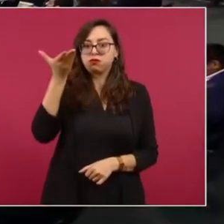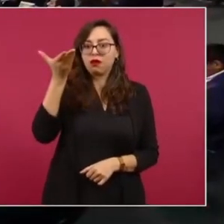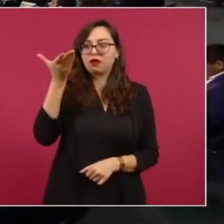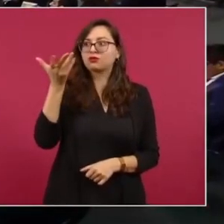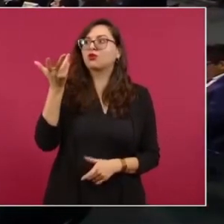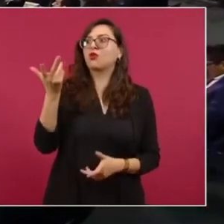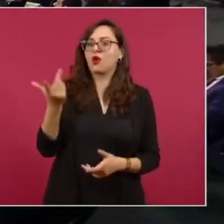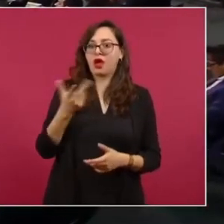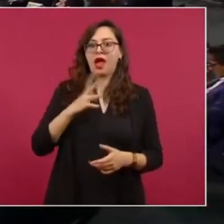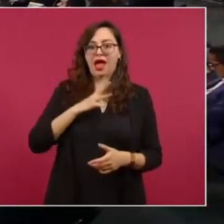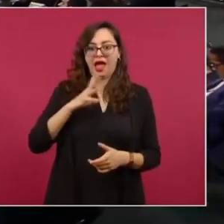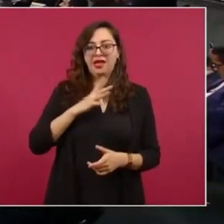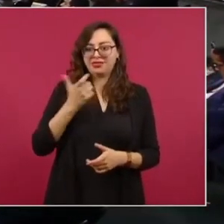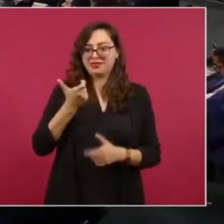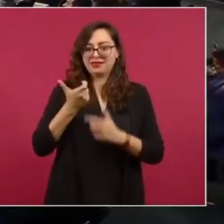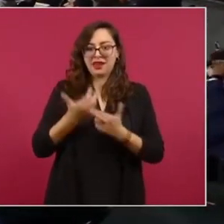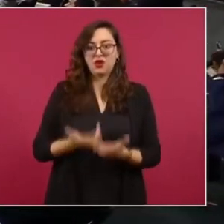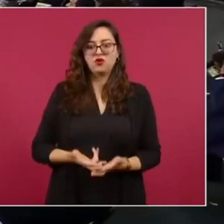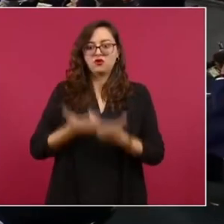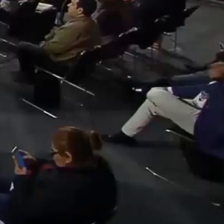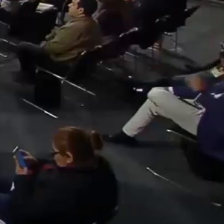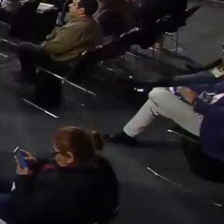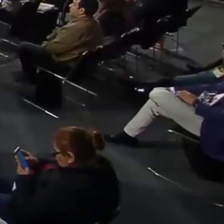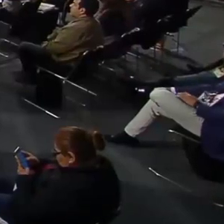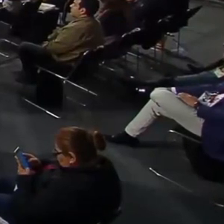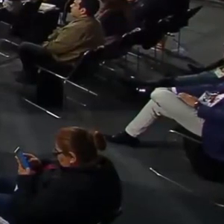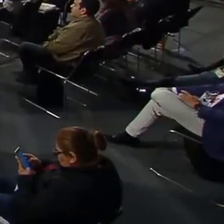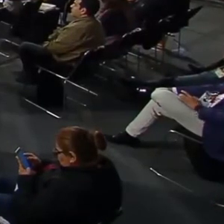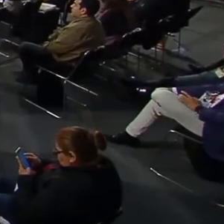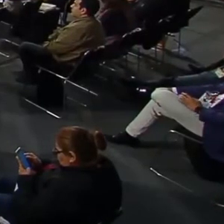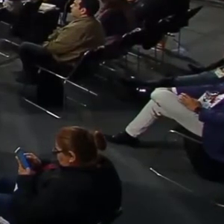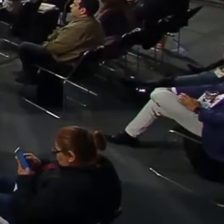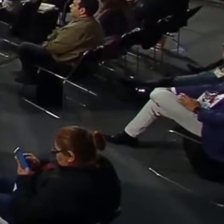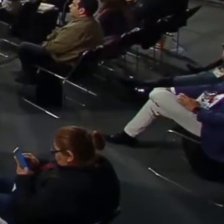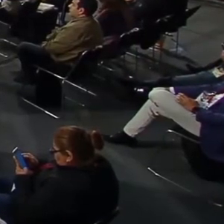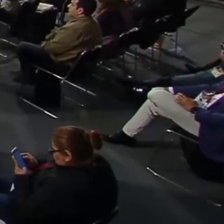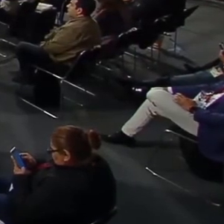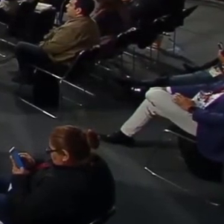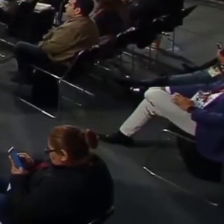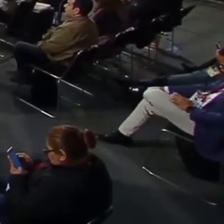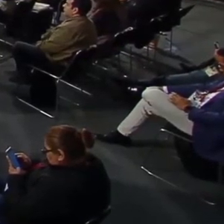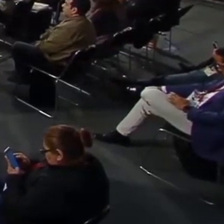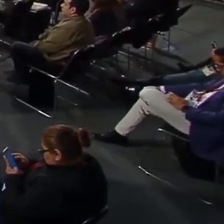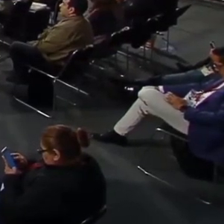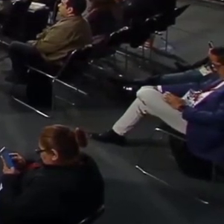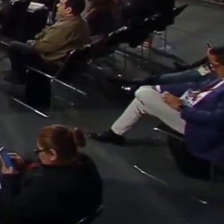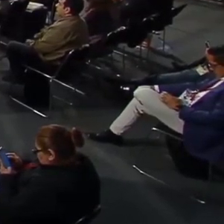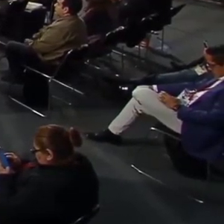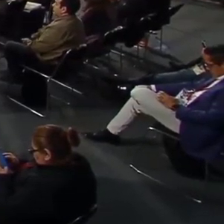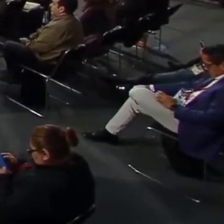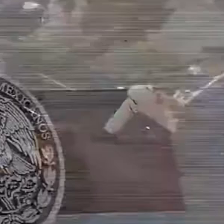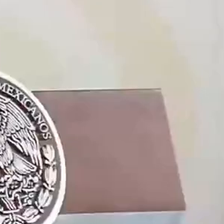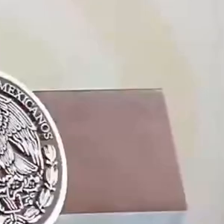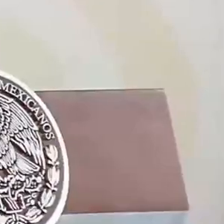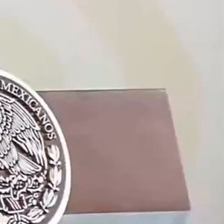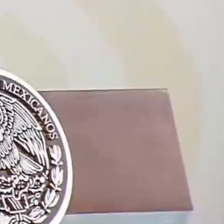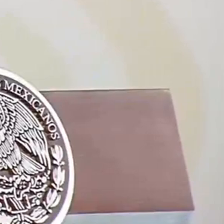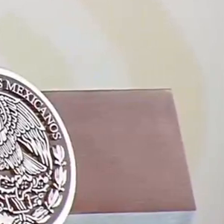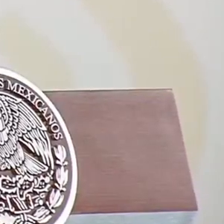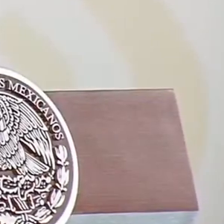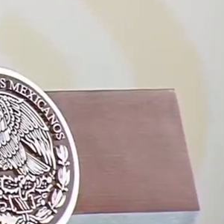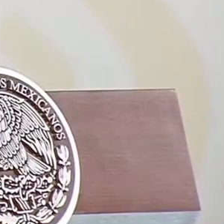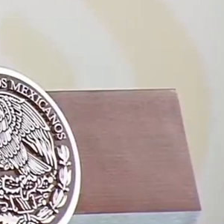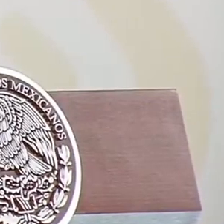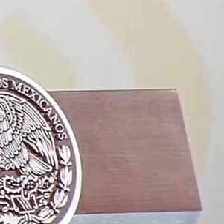Cuando estos excedentes se tienen que repartir entre todos los gobiernos, creo que